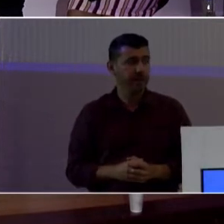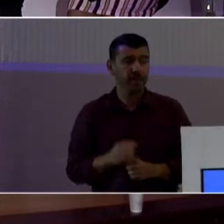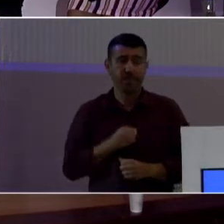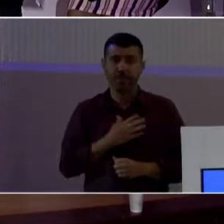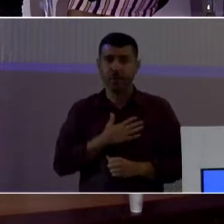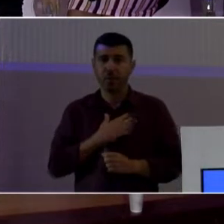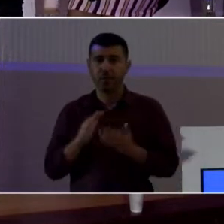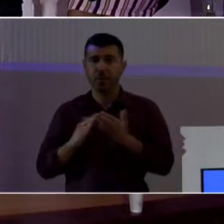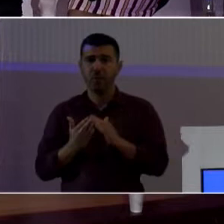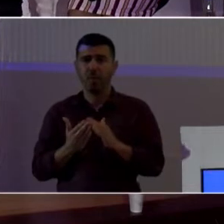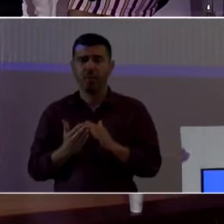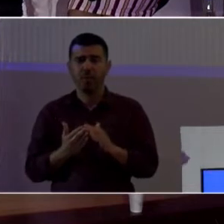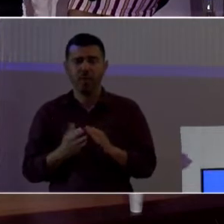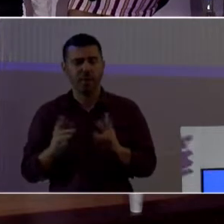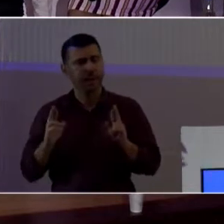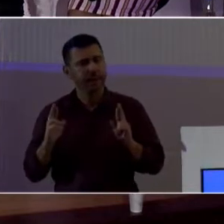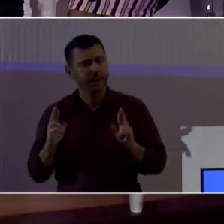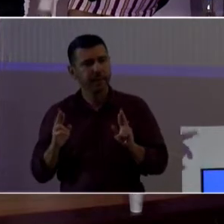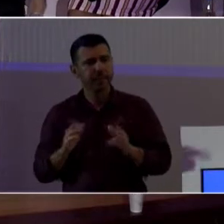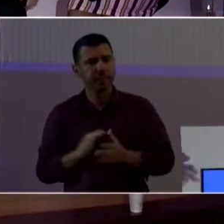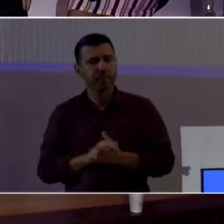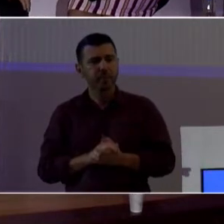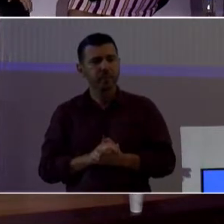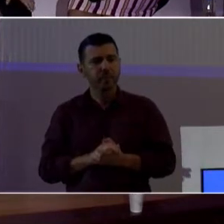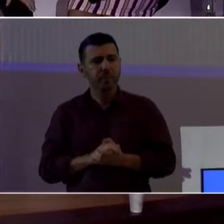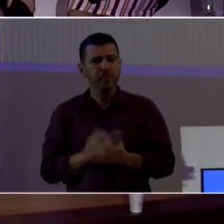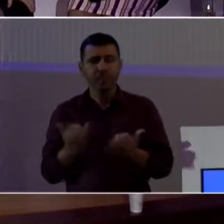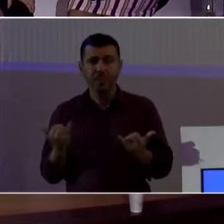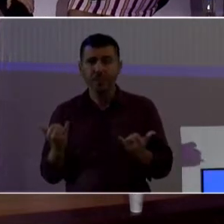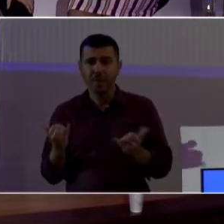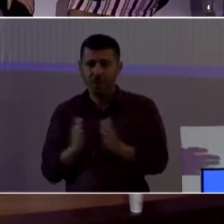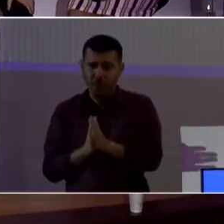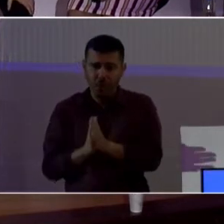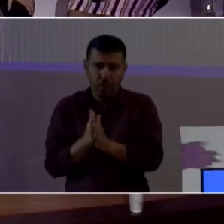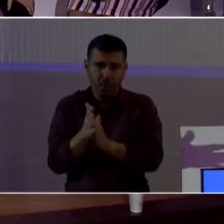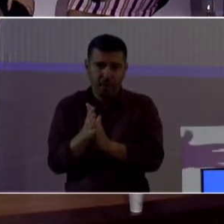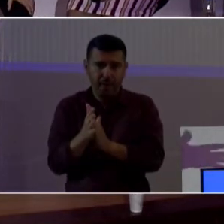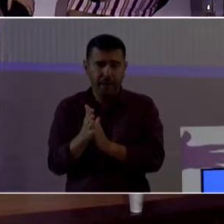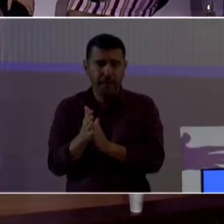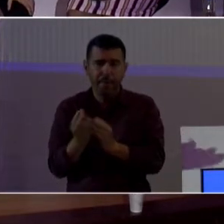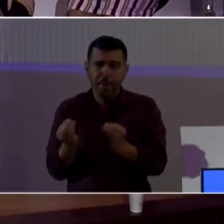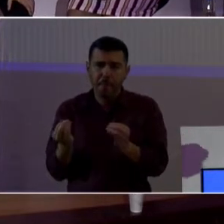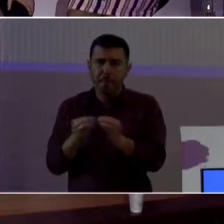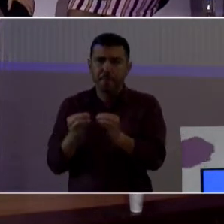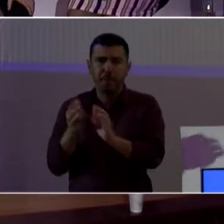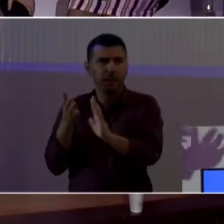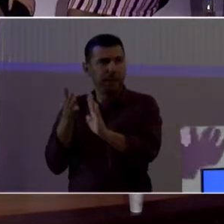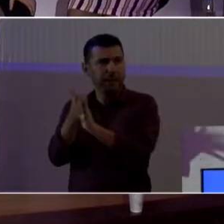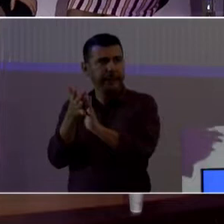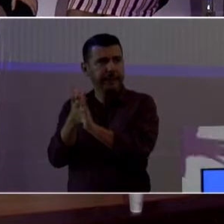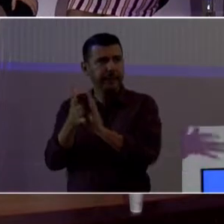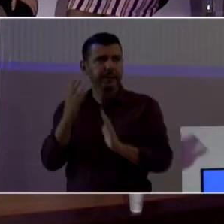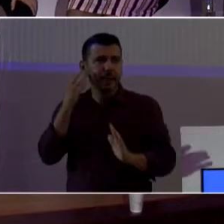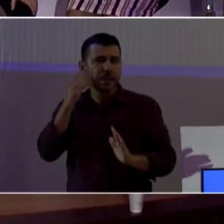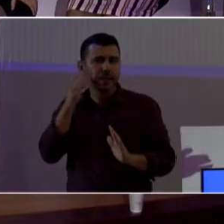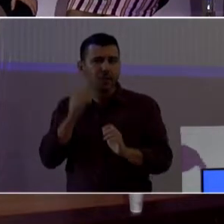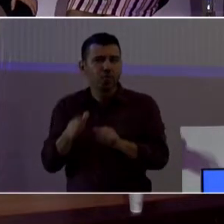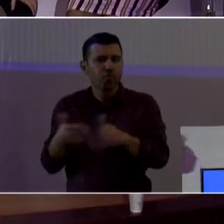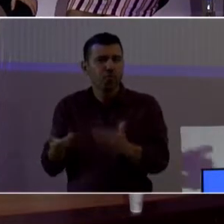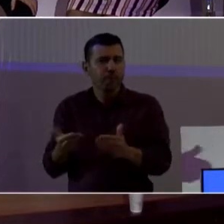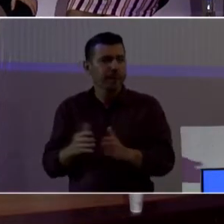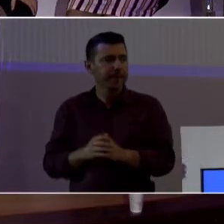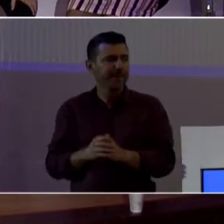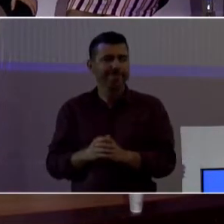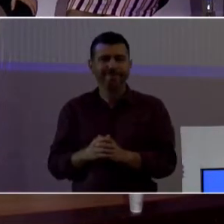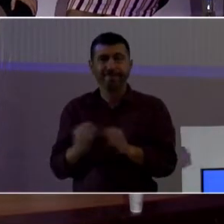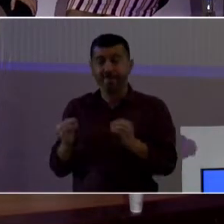comunidad. Y Luz nos va a contar un poco de su experiencia, que si bien tenemos el tema de